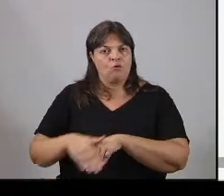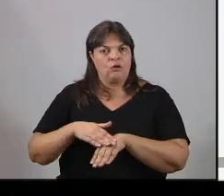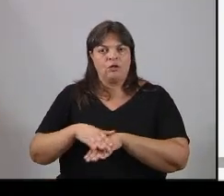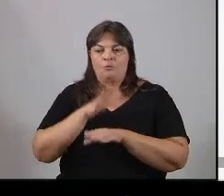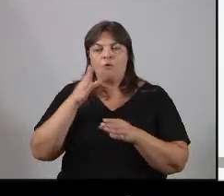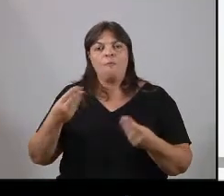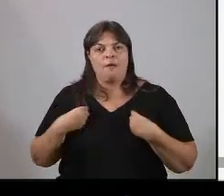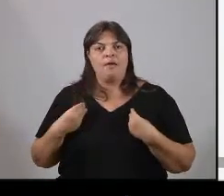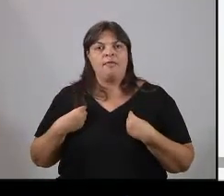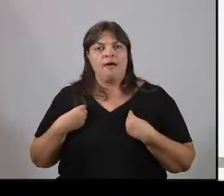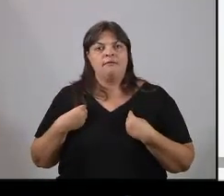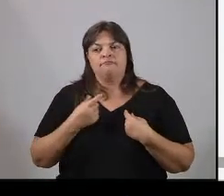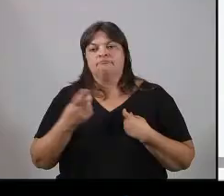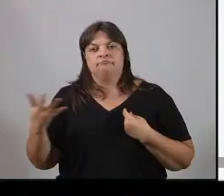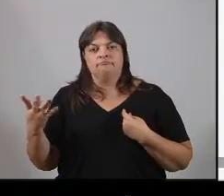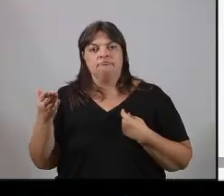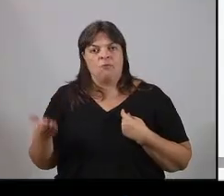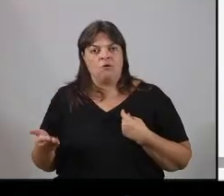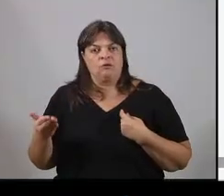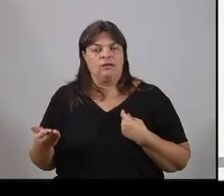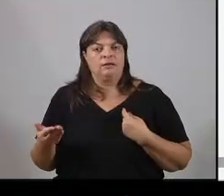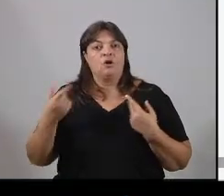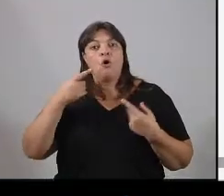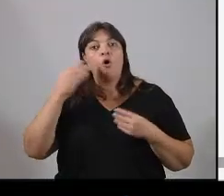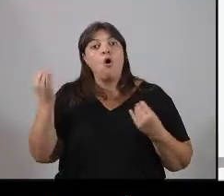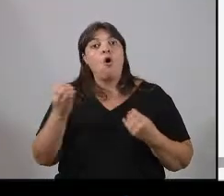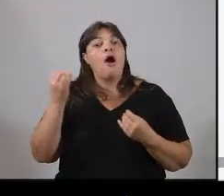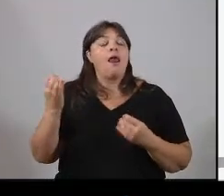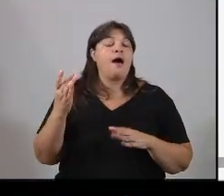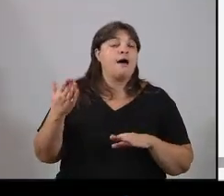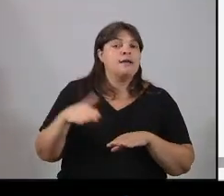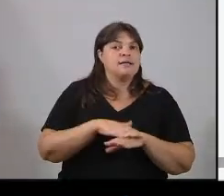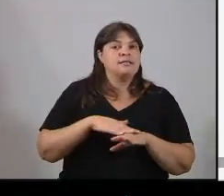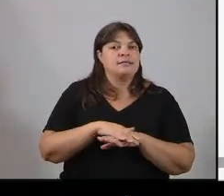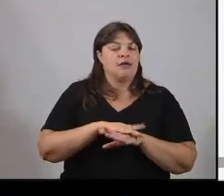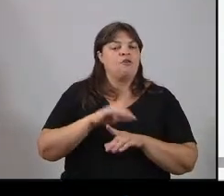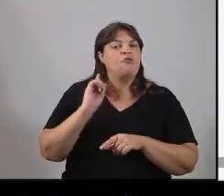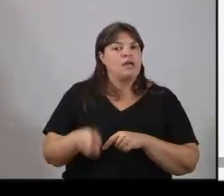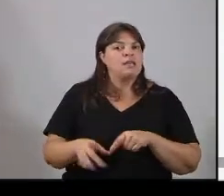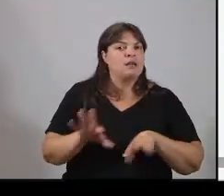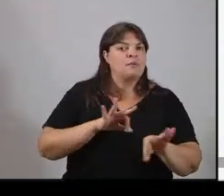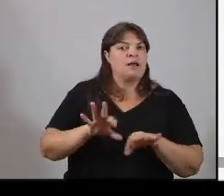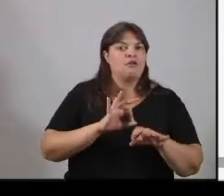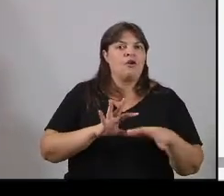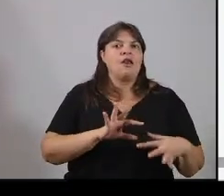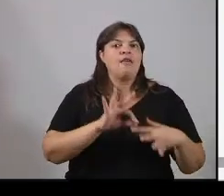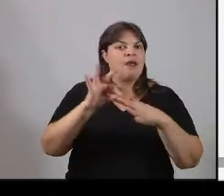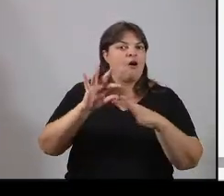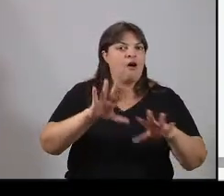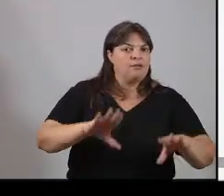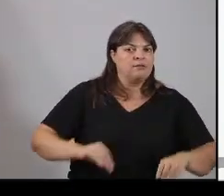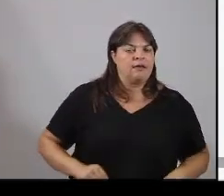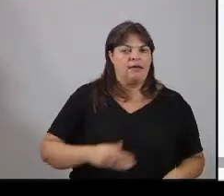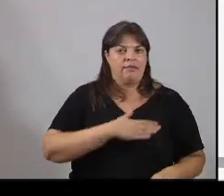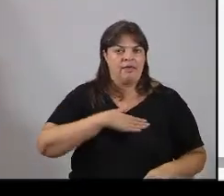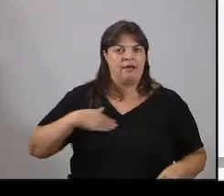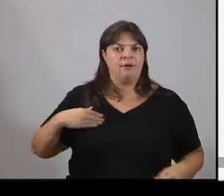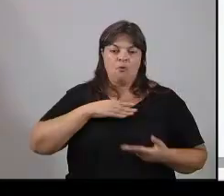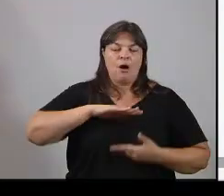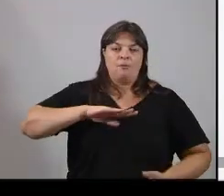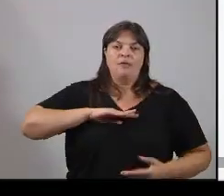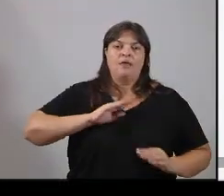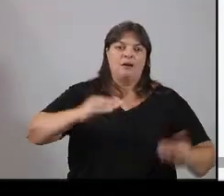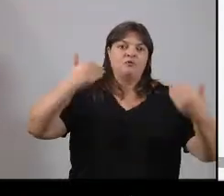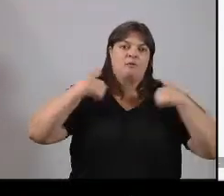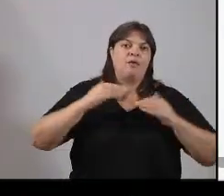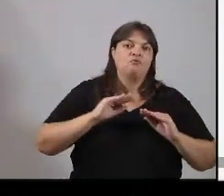juego y ojalá que el Estado tomara esa determinación y asumiera el liderazgo de una competencia que le